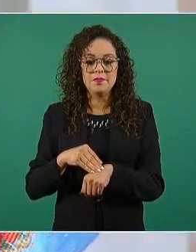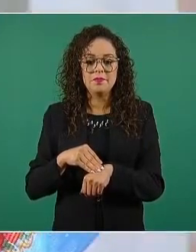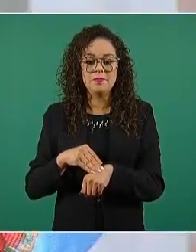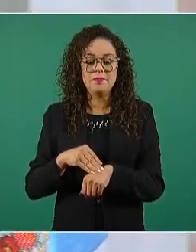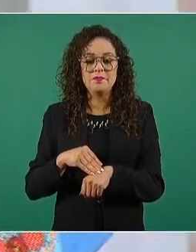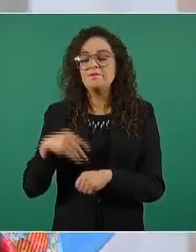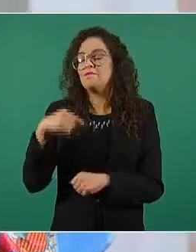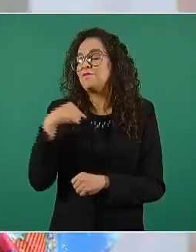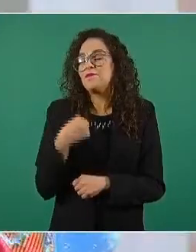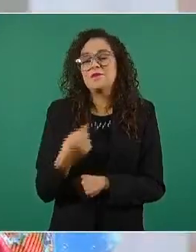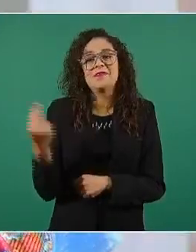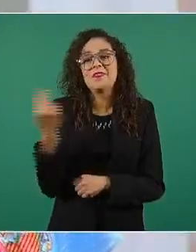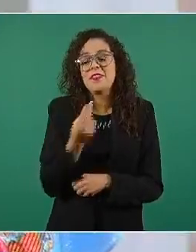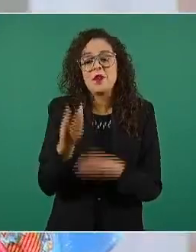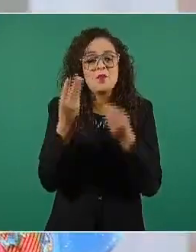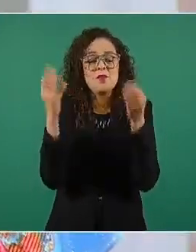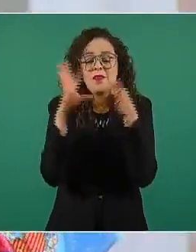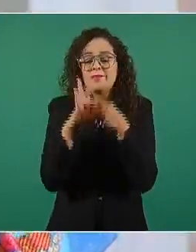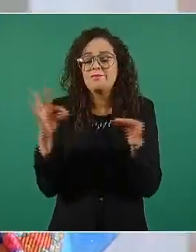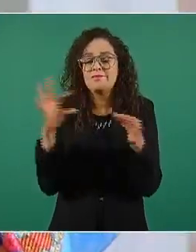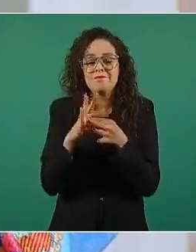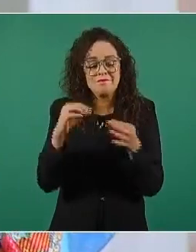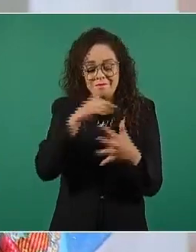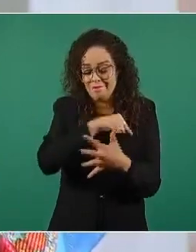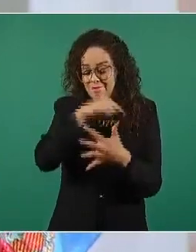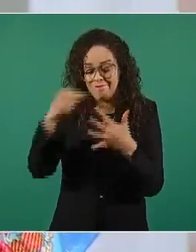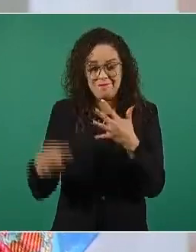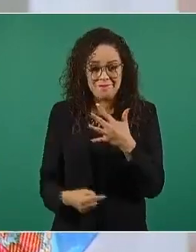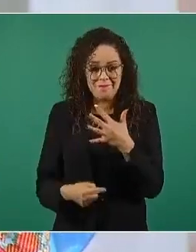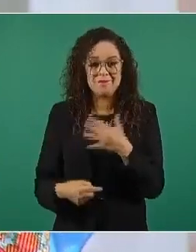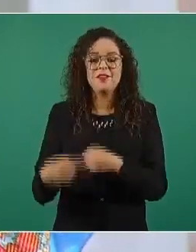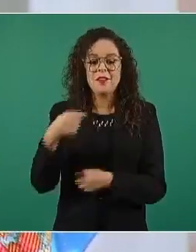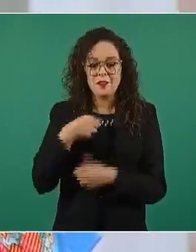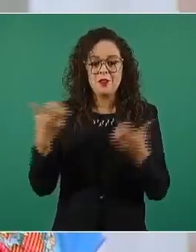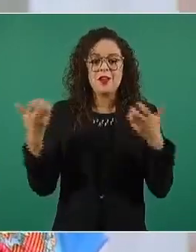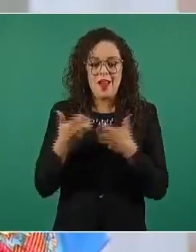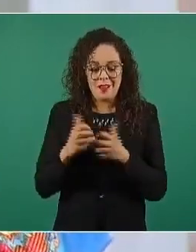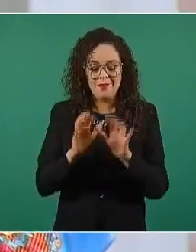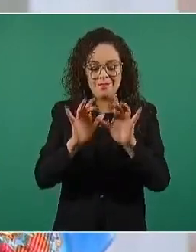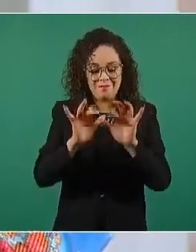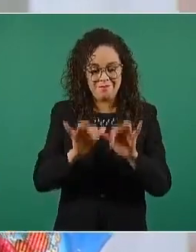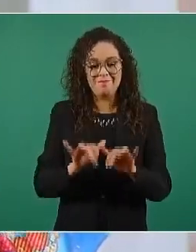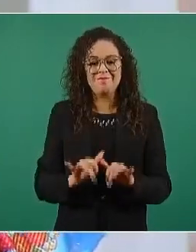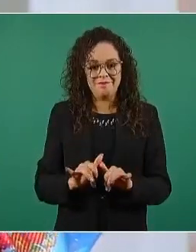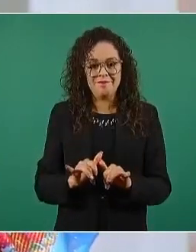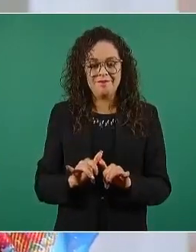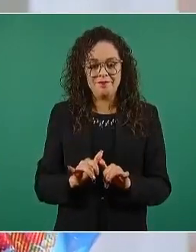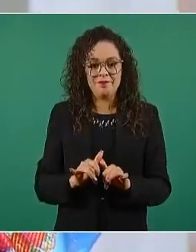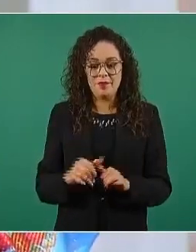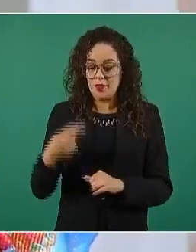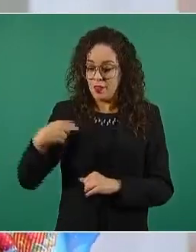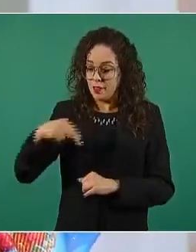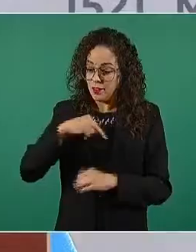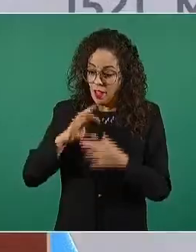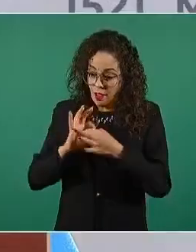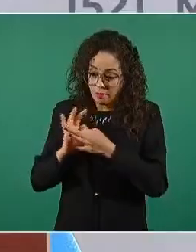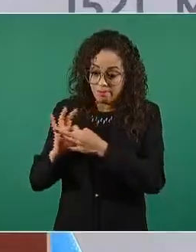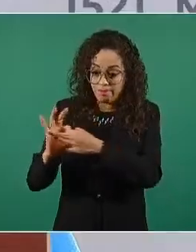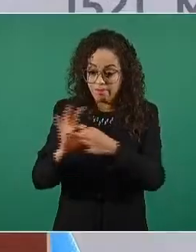Tengo mucho que decir, pero lo he escrito todo. Nuestros lazos indígenas no tienen